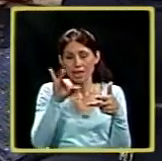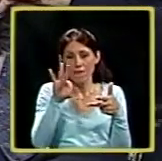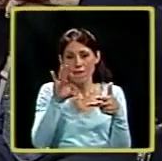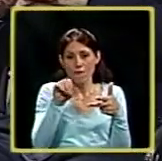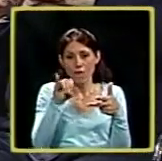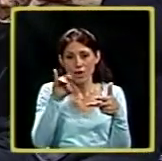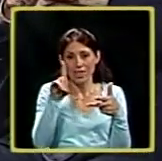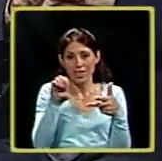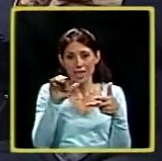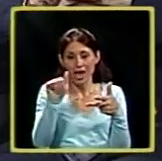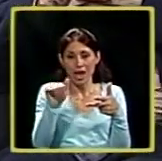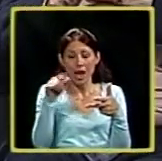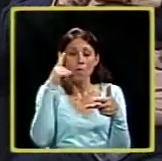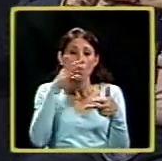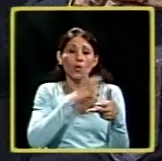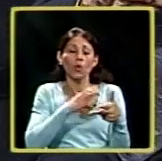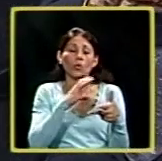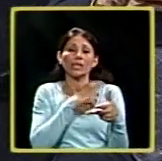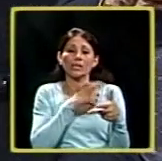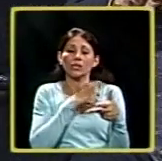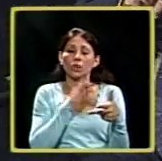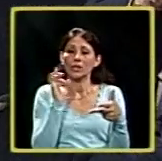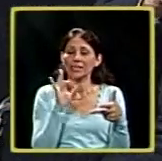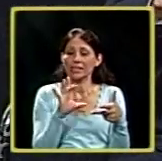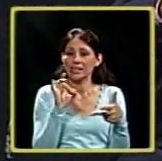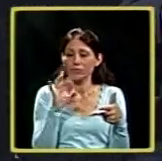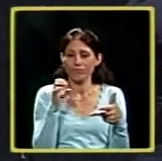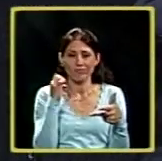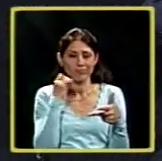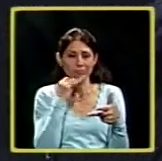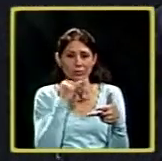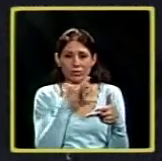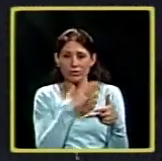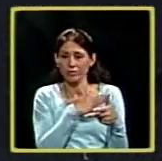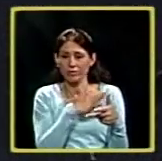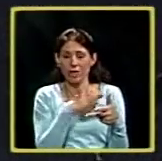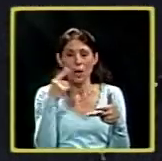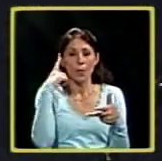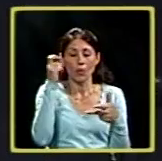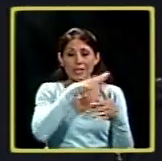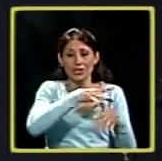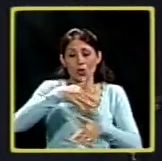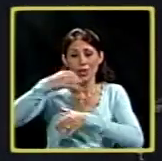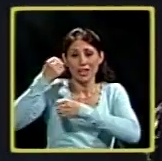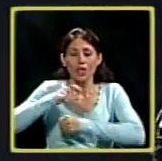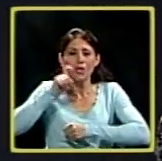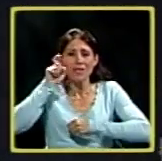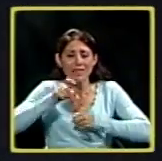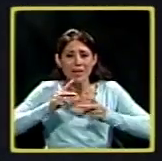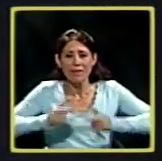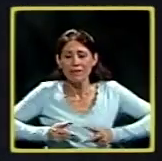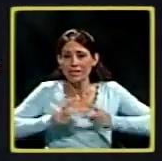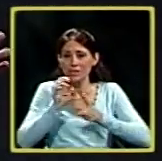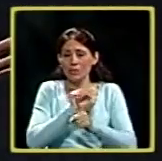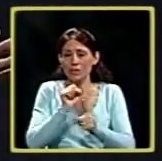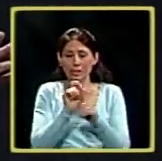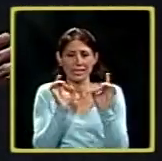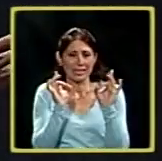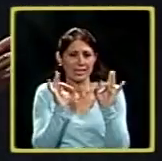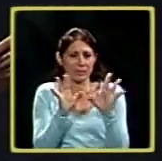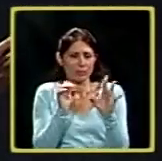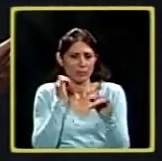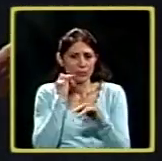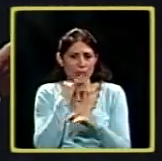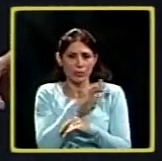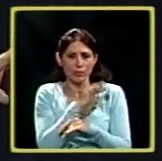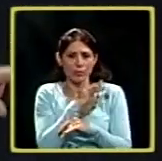pues muy pobres desde el punto de vista sanitario en que el soldado tenía que vivir en las trincheras. Y cuando le